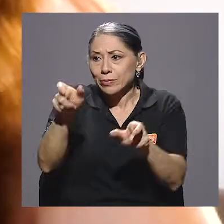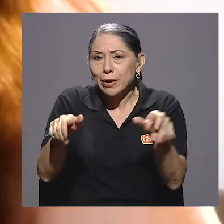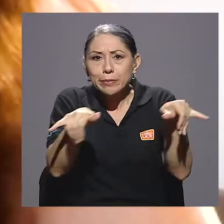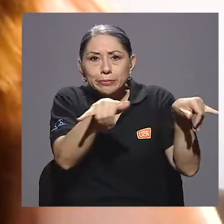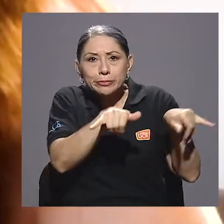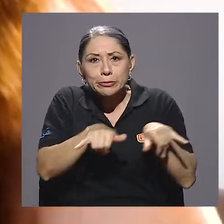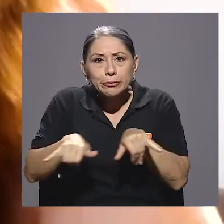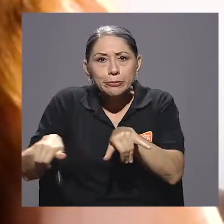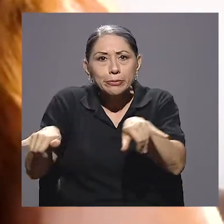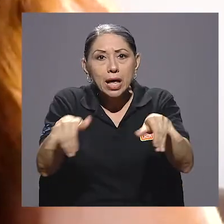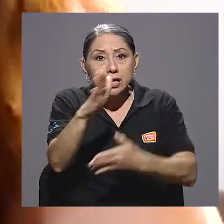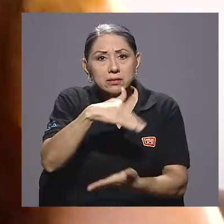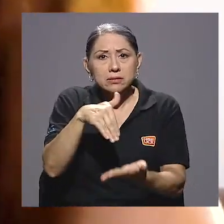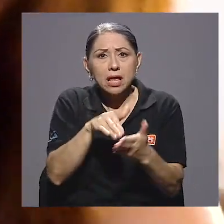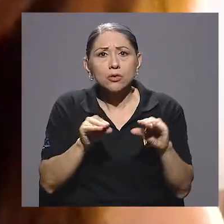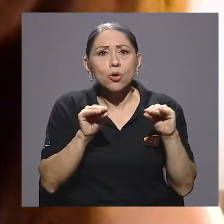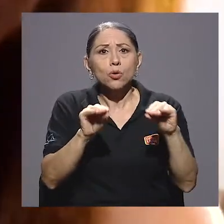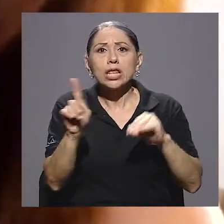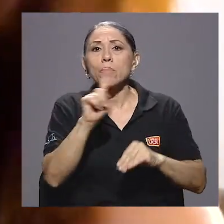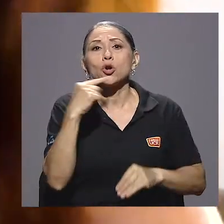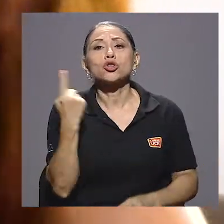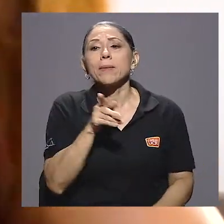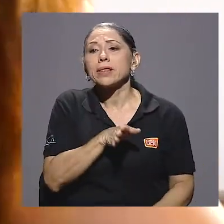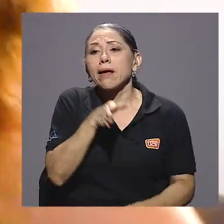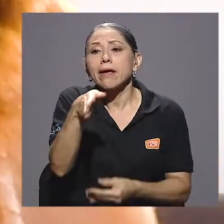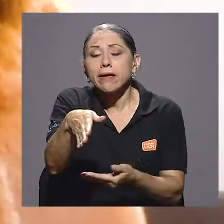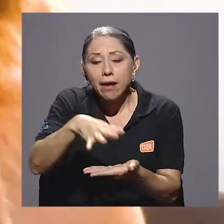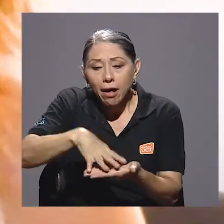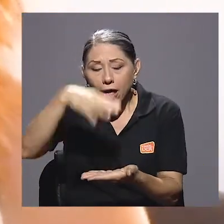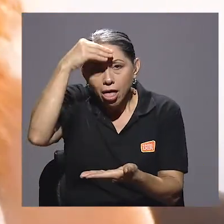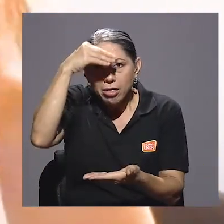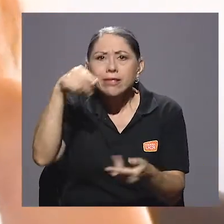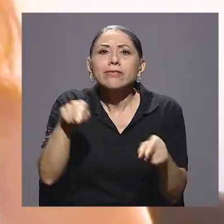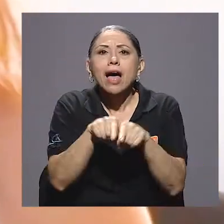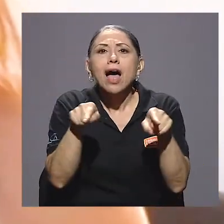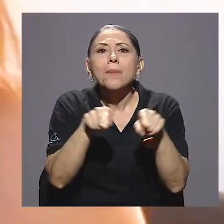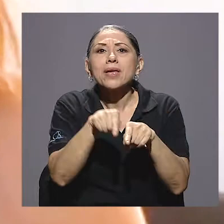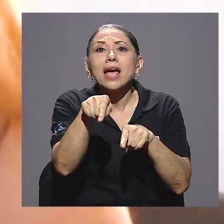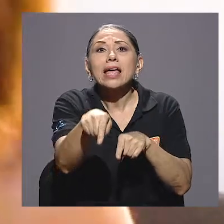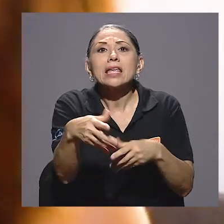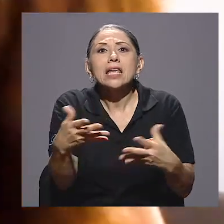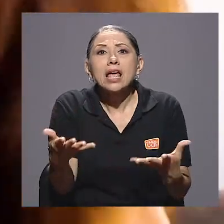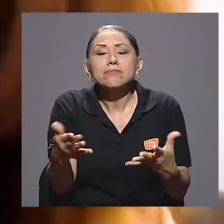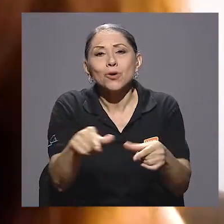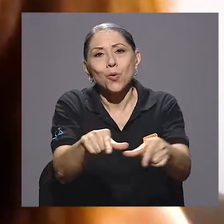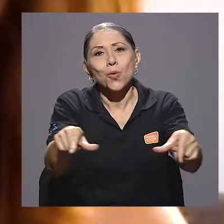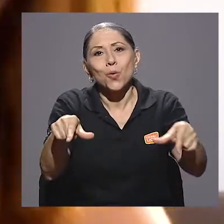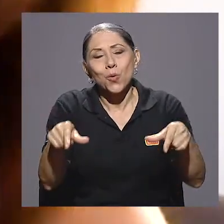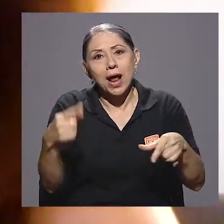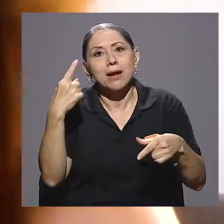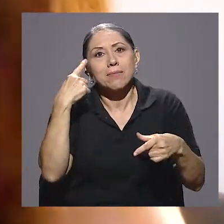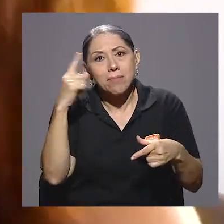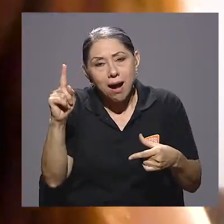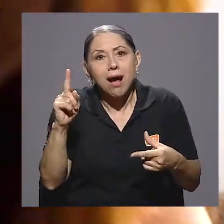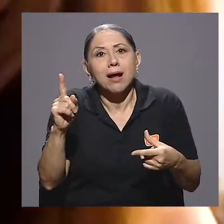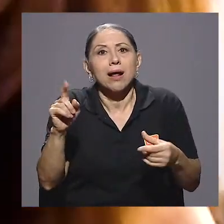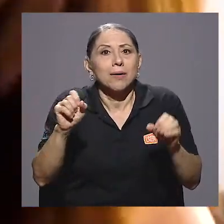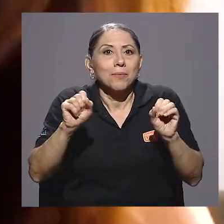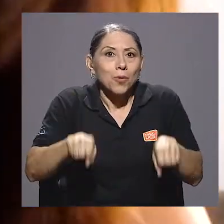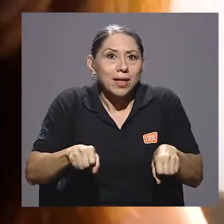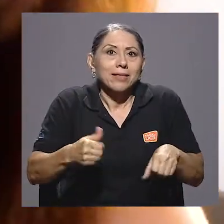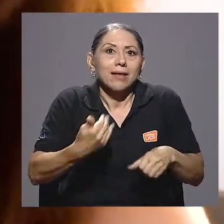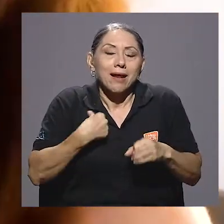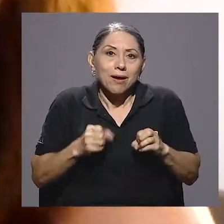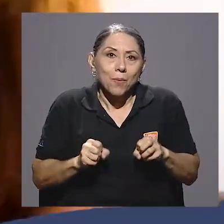centro educativo no solamente es un espacio de aprendizaje, sino que también es un espacio de nutrición, como nos ha quedado